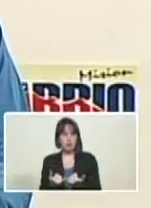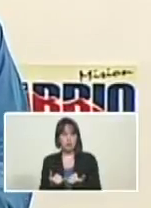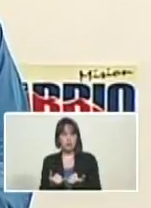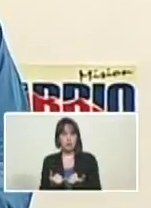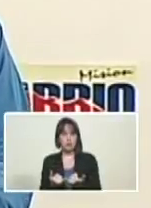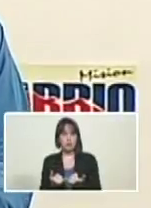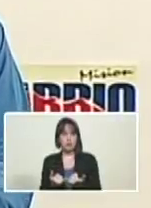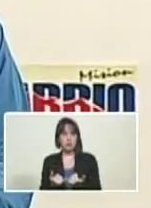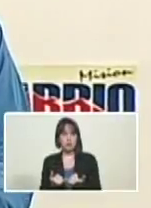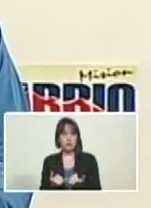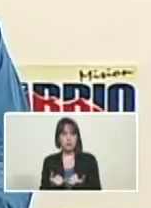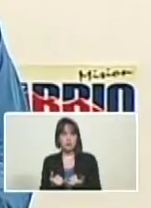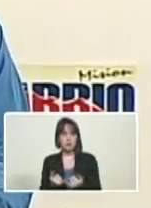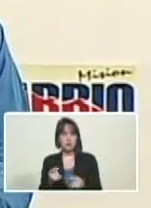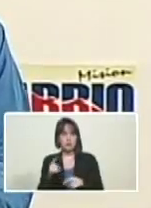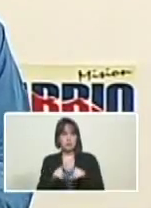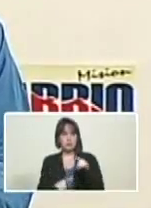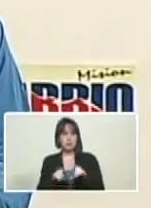visión, opción.